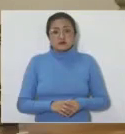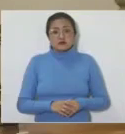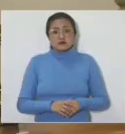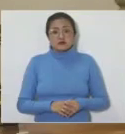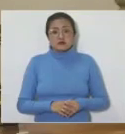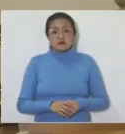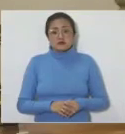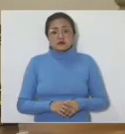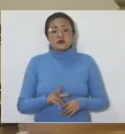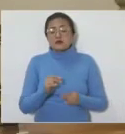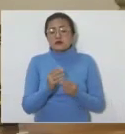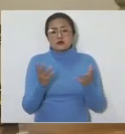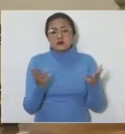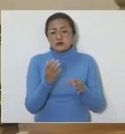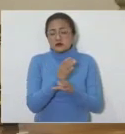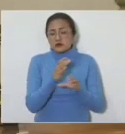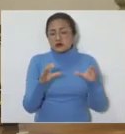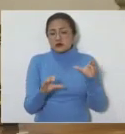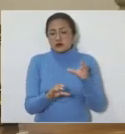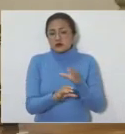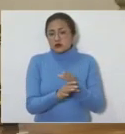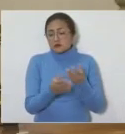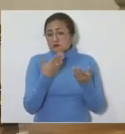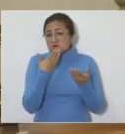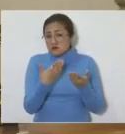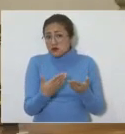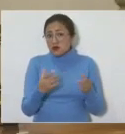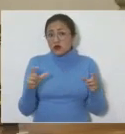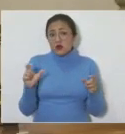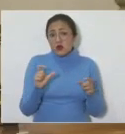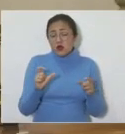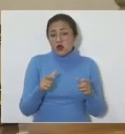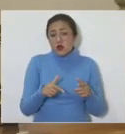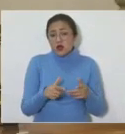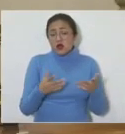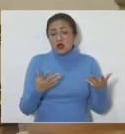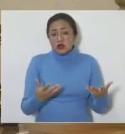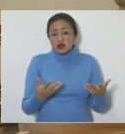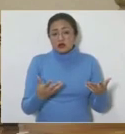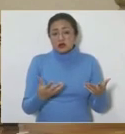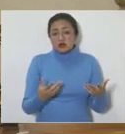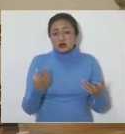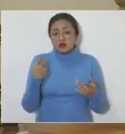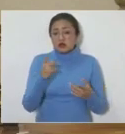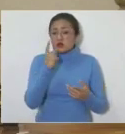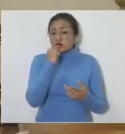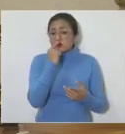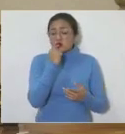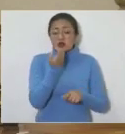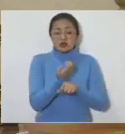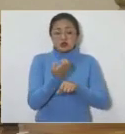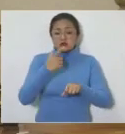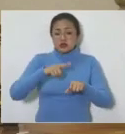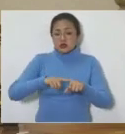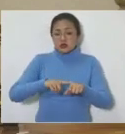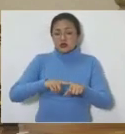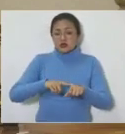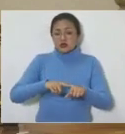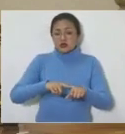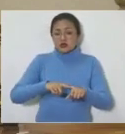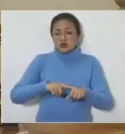no se llevan las cosas de manera adecuada cuando se dice que la policía estatal